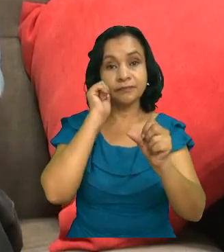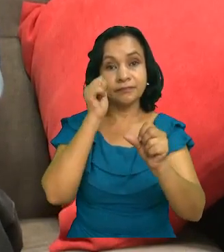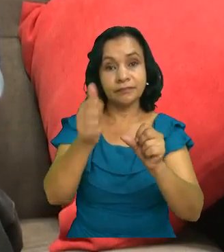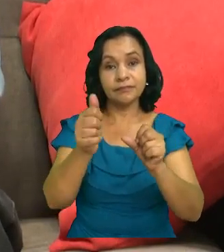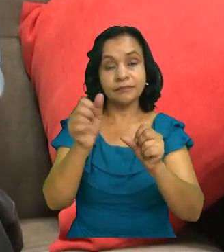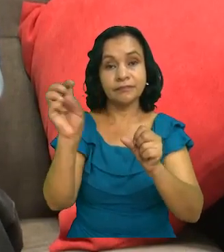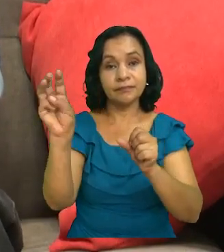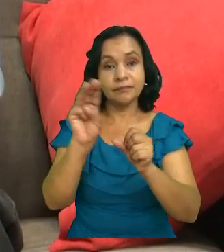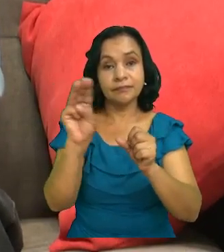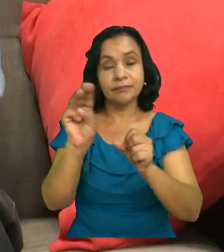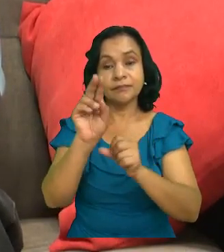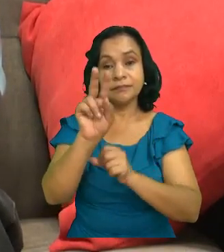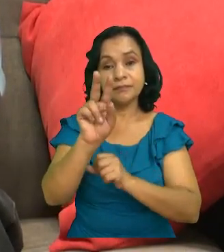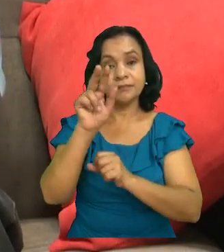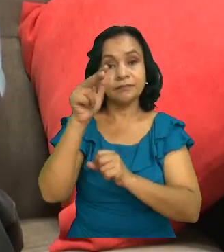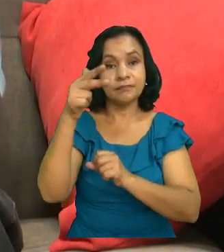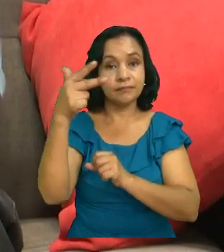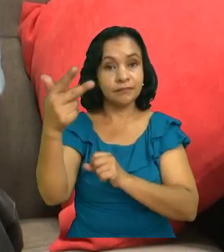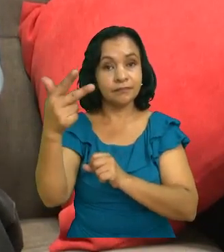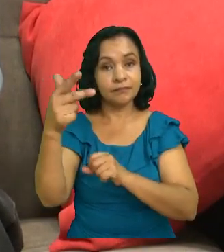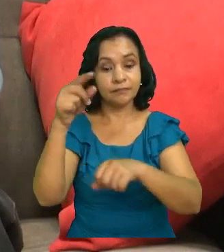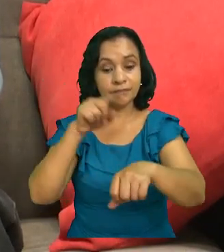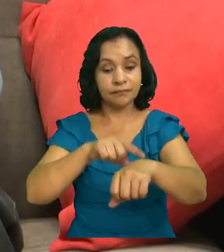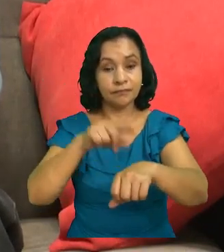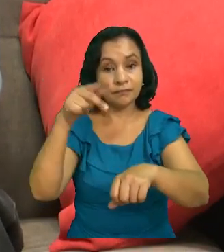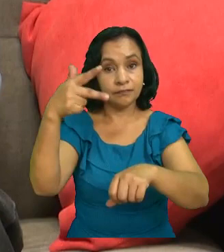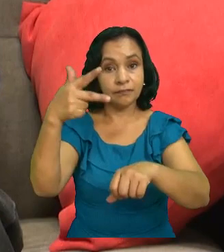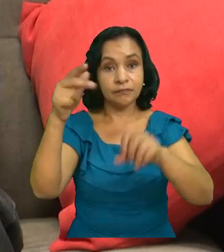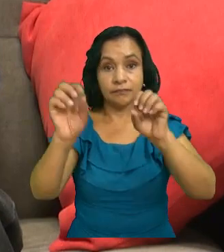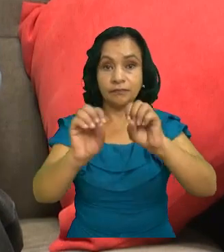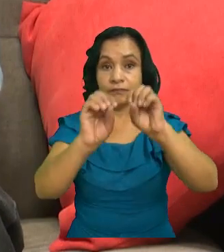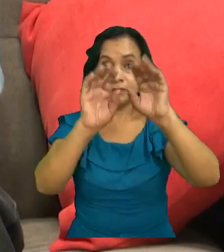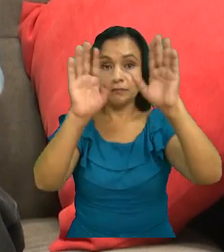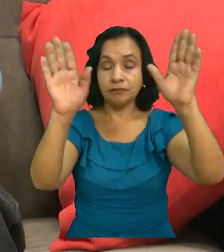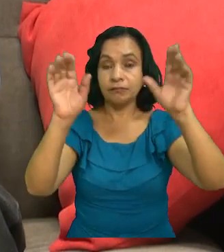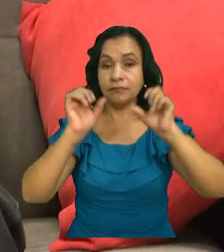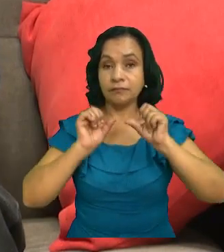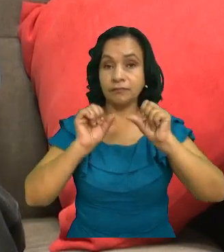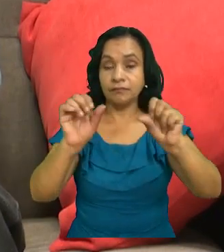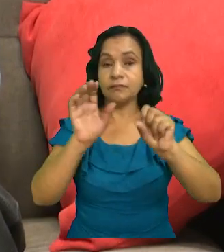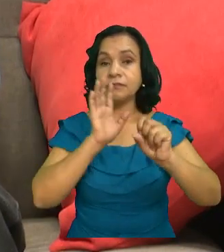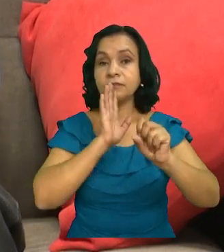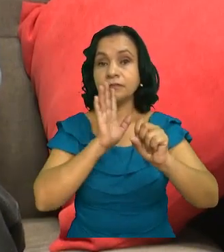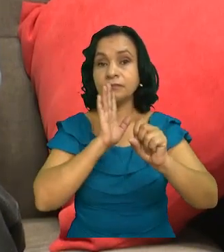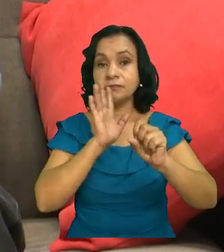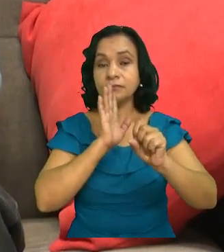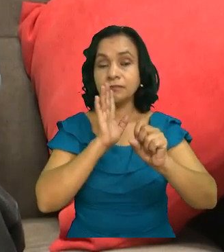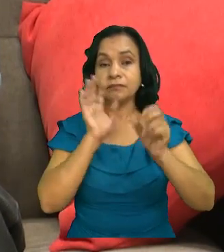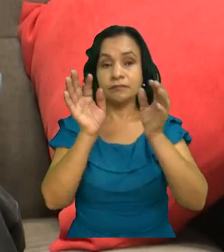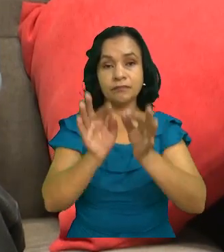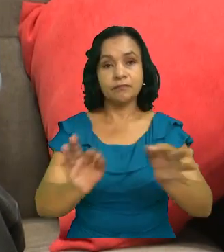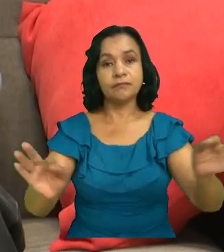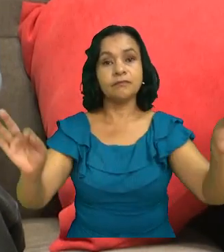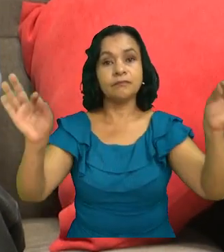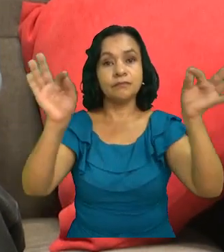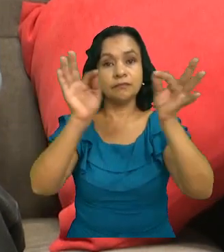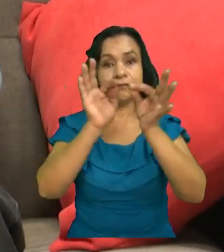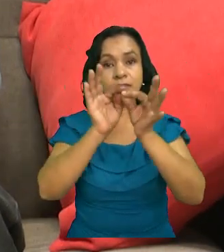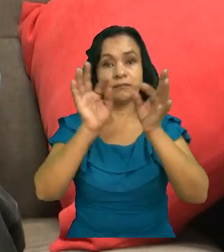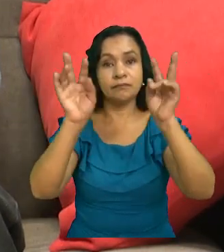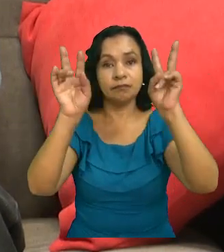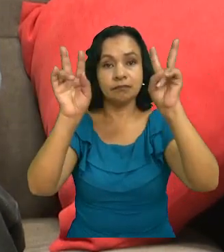mañana, martes 28, a partir de las 8 de la mañana, para continuar una conversación muy importante en este